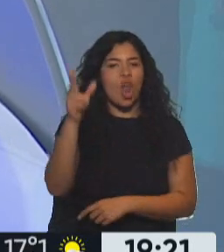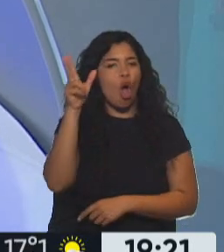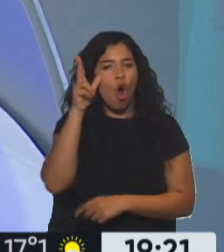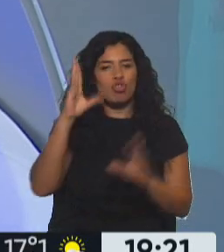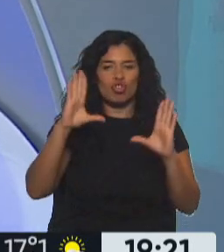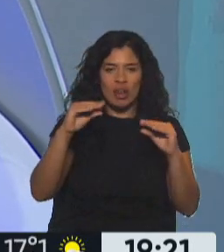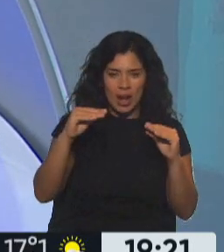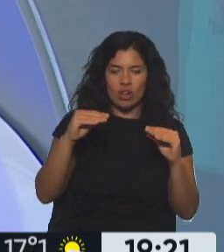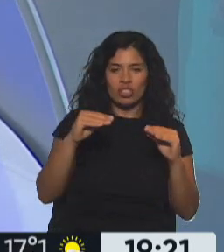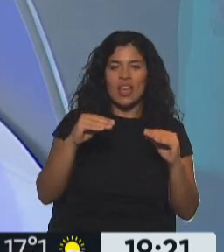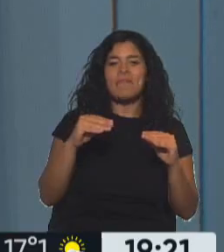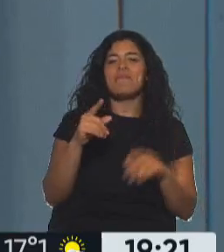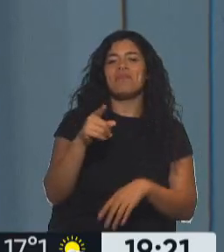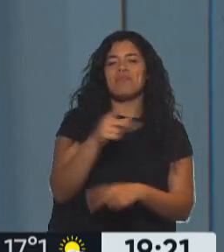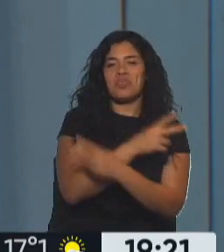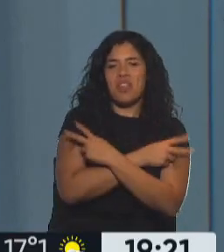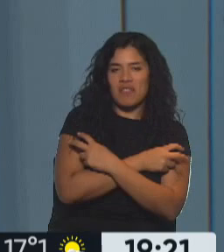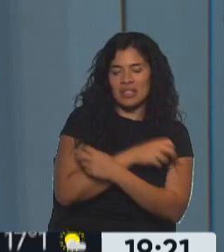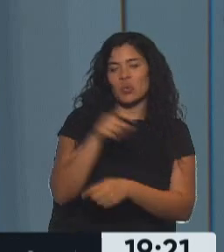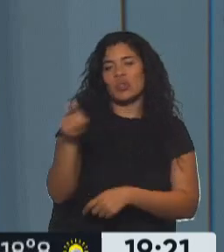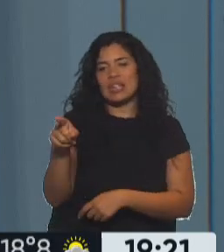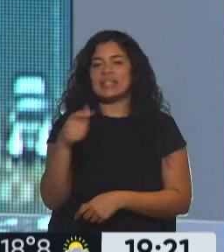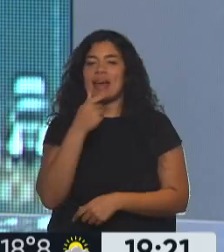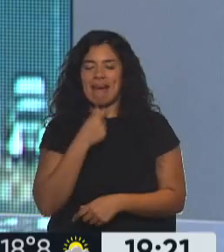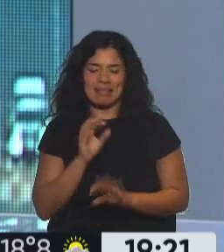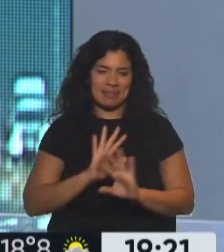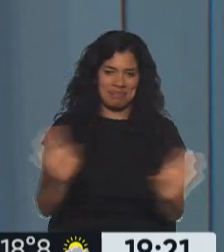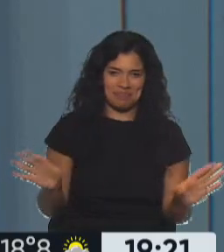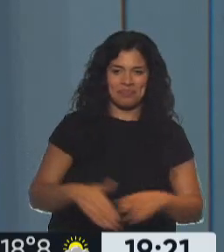Varela, Defensa y Justicia Racing. Bueno, me tengo que ir. Andate. Y vuelvo.